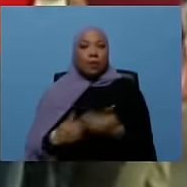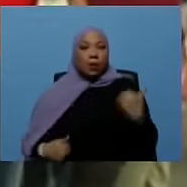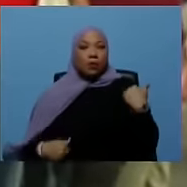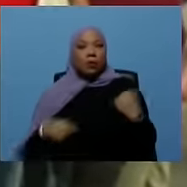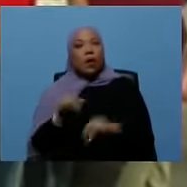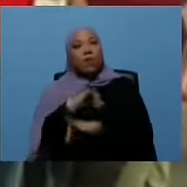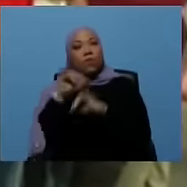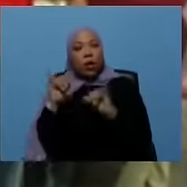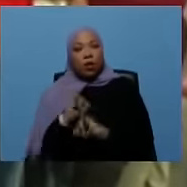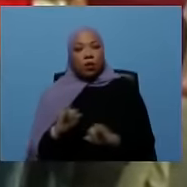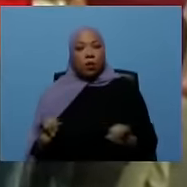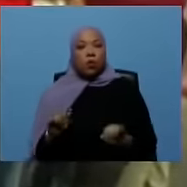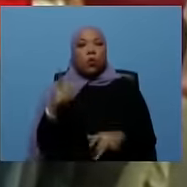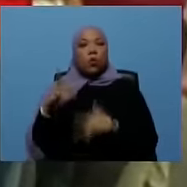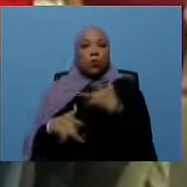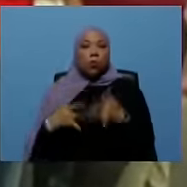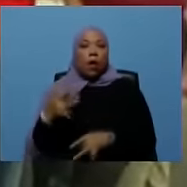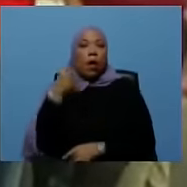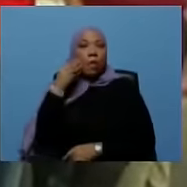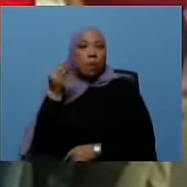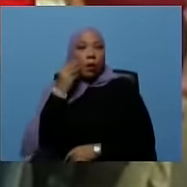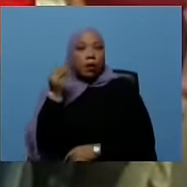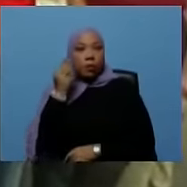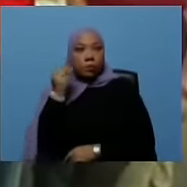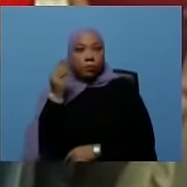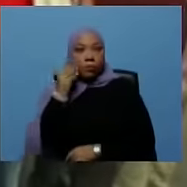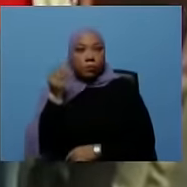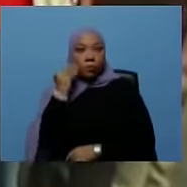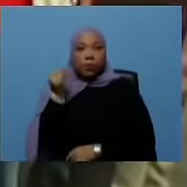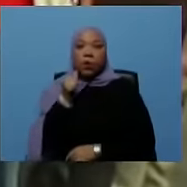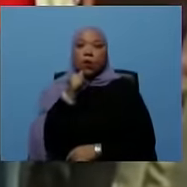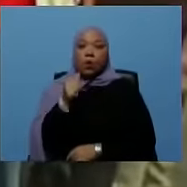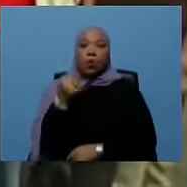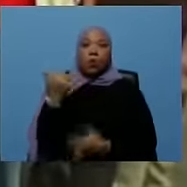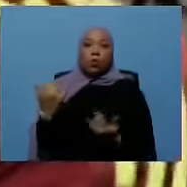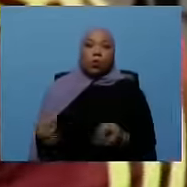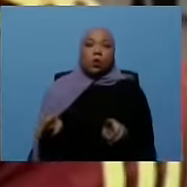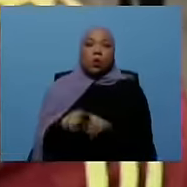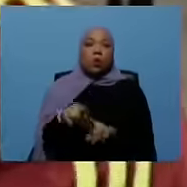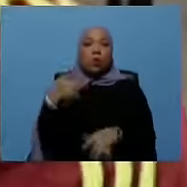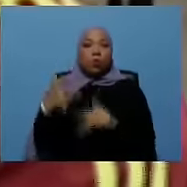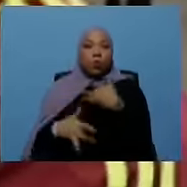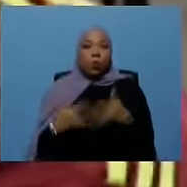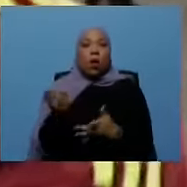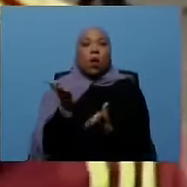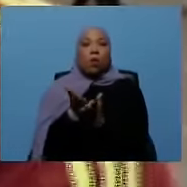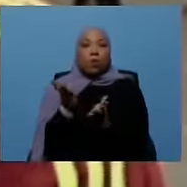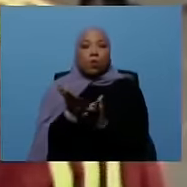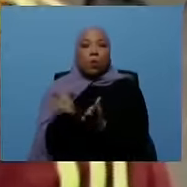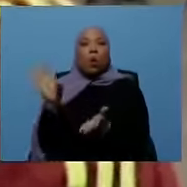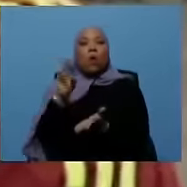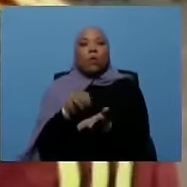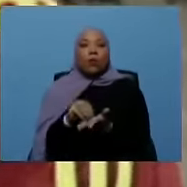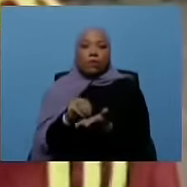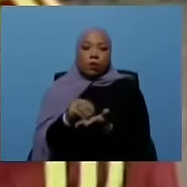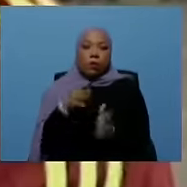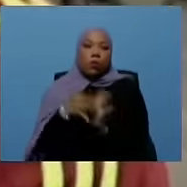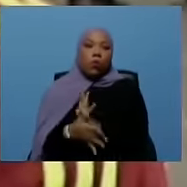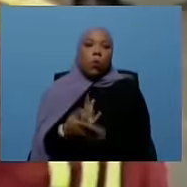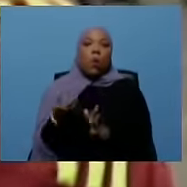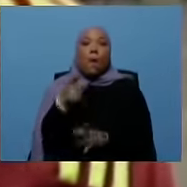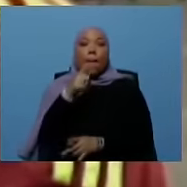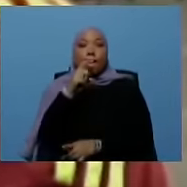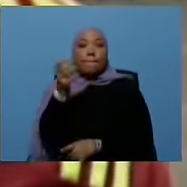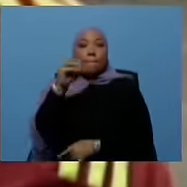estamos felices de estar en una de las experiencias para emular. Esta debe convertirse en una escuela, debe replicarse. Y vendrán